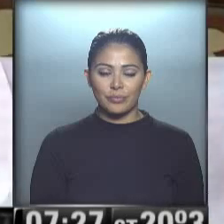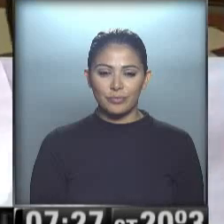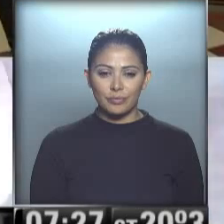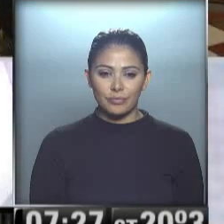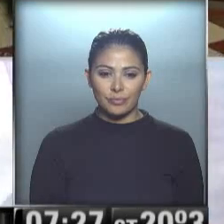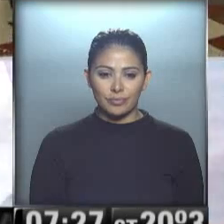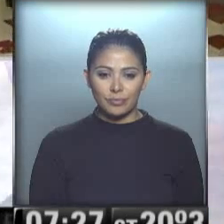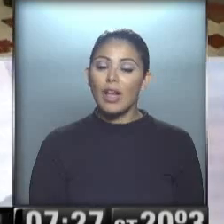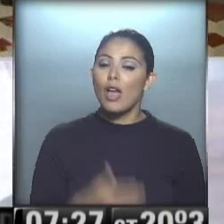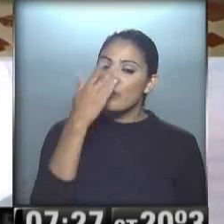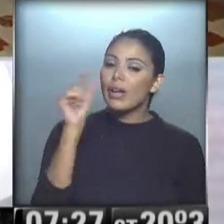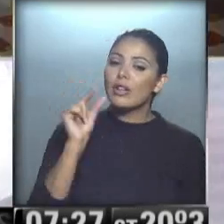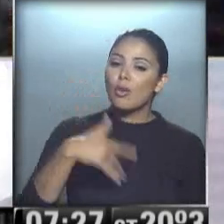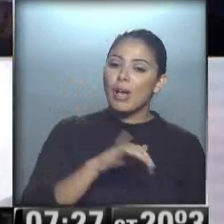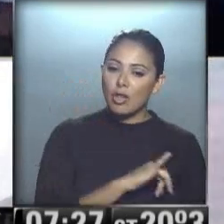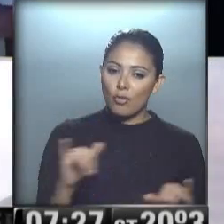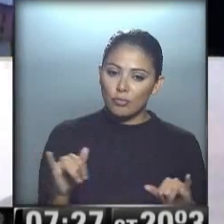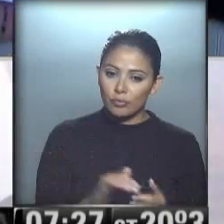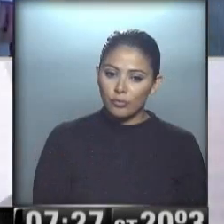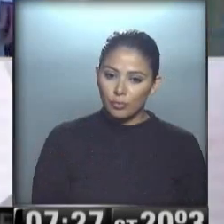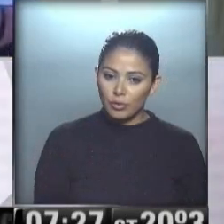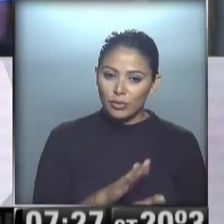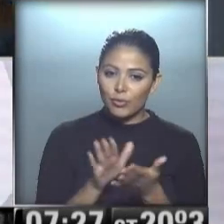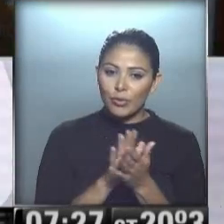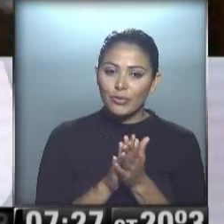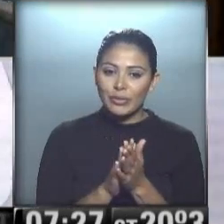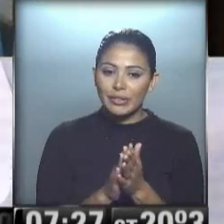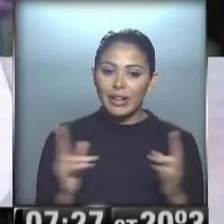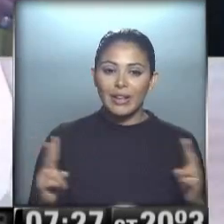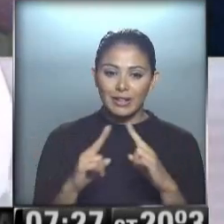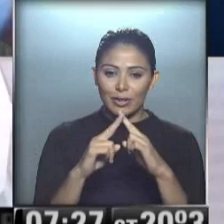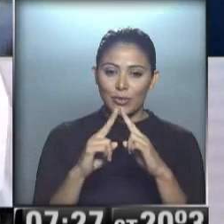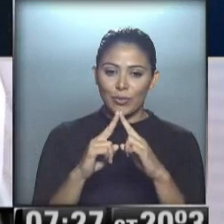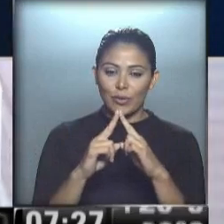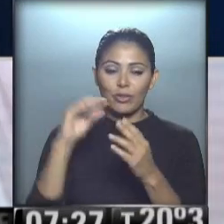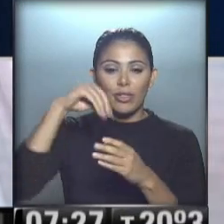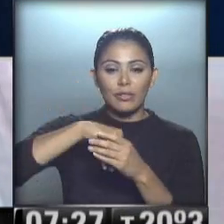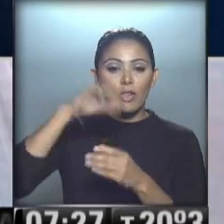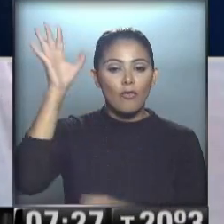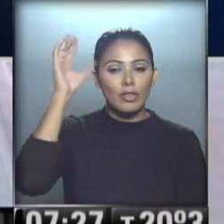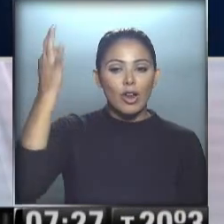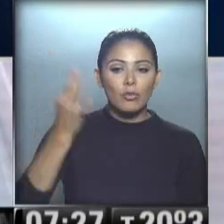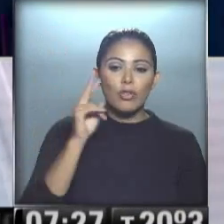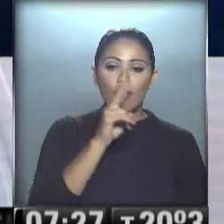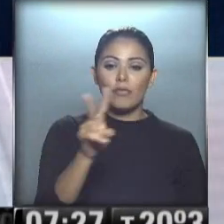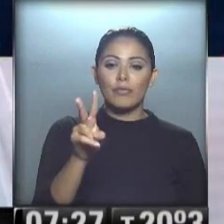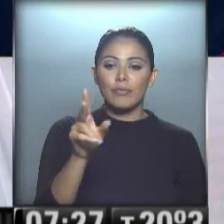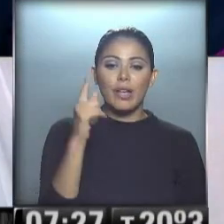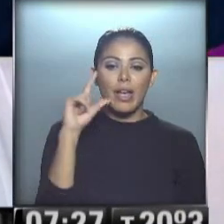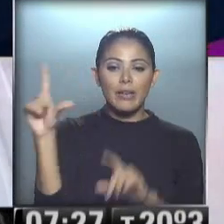que en un ratito vamos a tener más repercusiones este encuentro en el Vaticano estamos viendo la imagen del